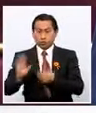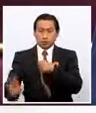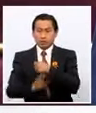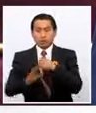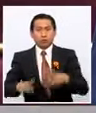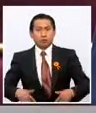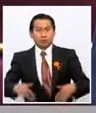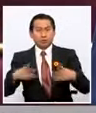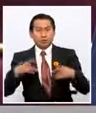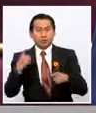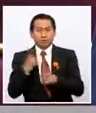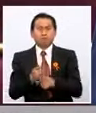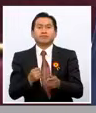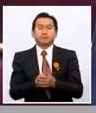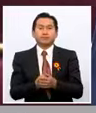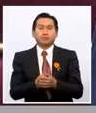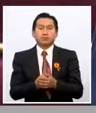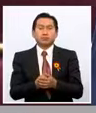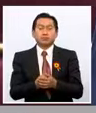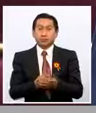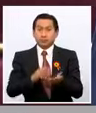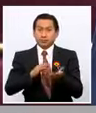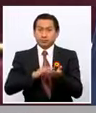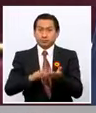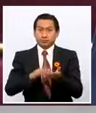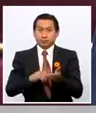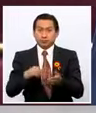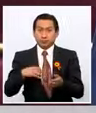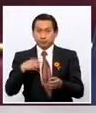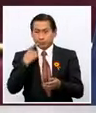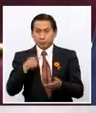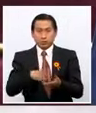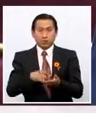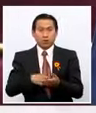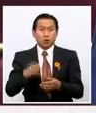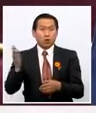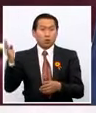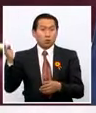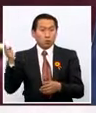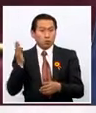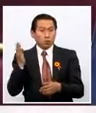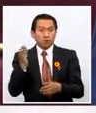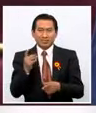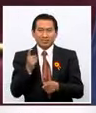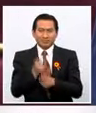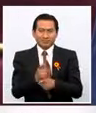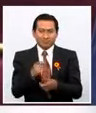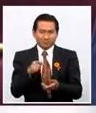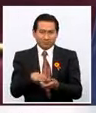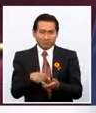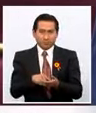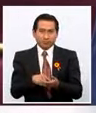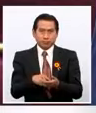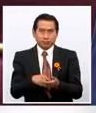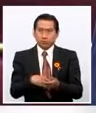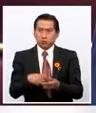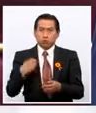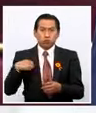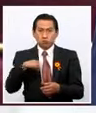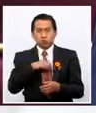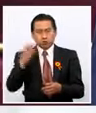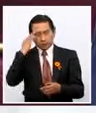y por eso permítanme hablar de los bonos que es justamente lo que nosotros sabemos